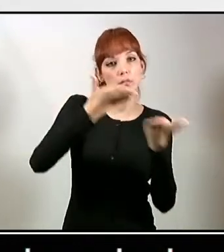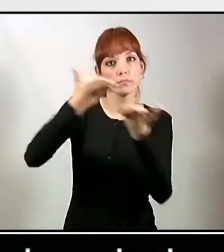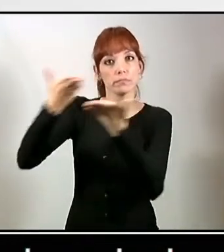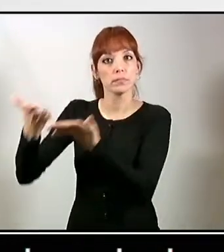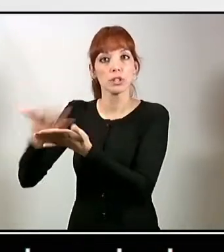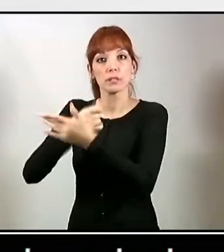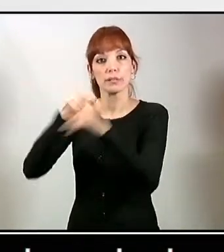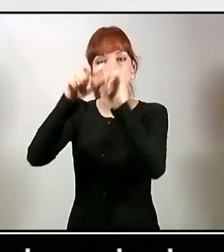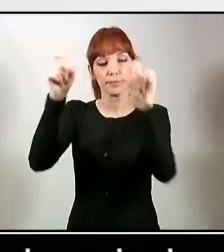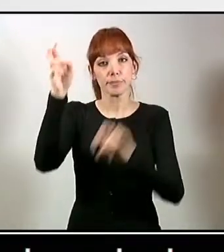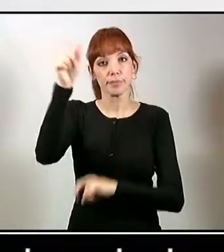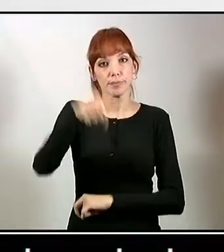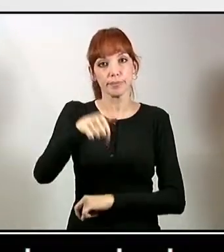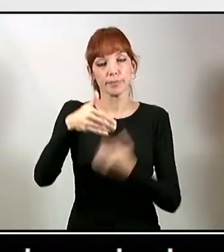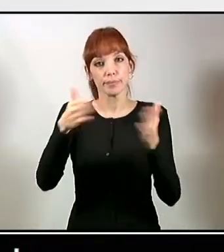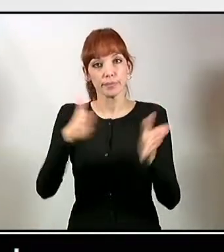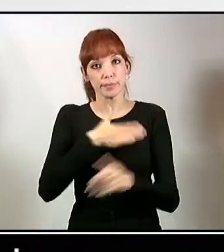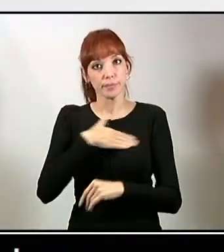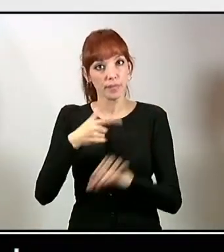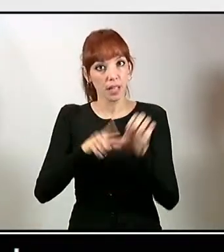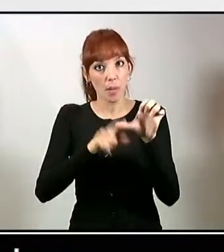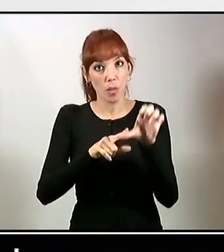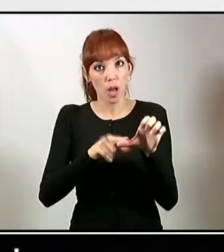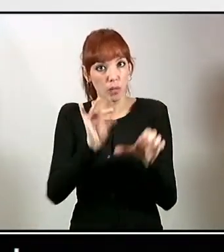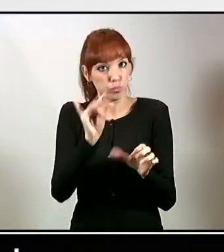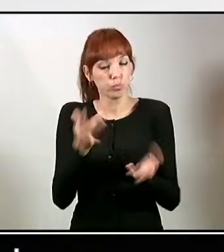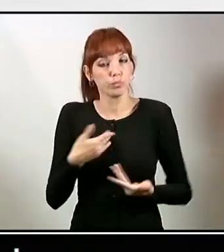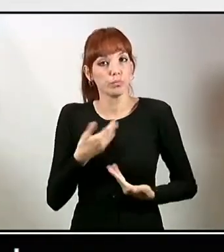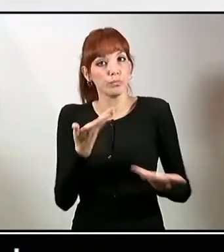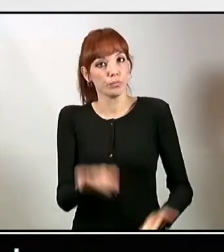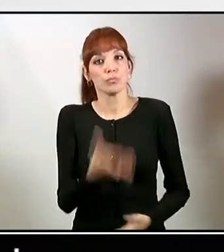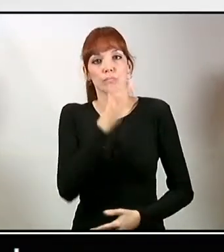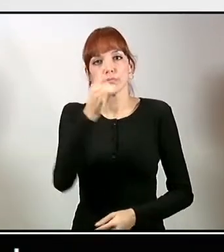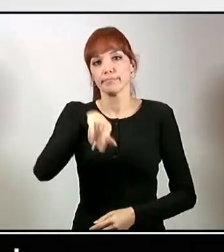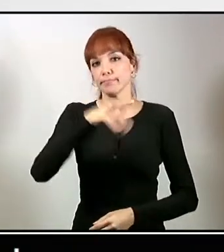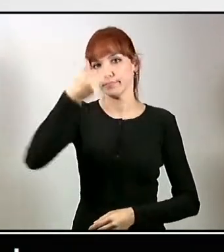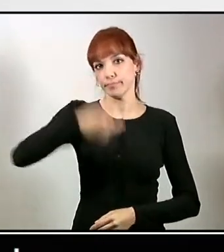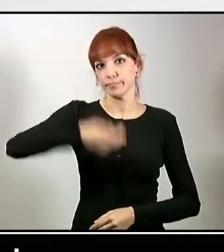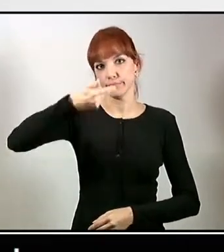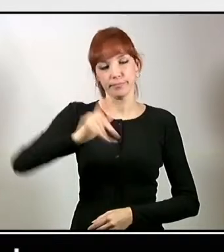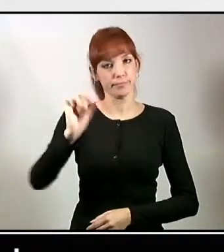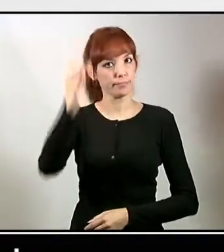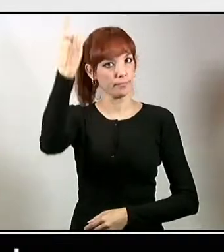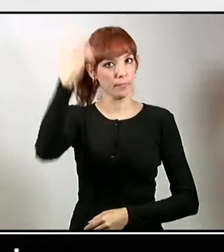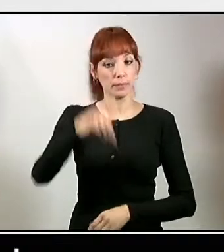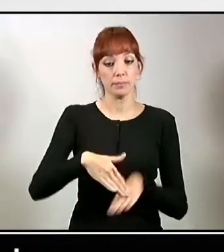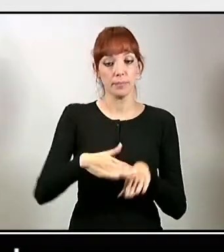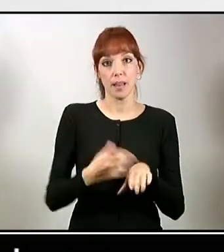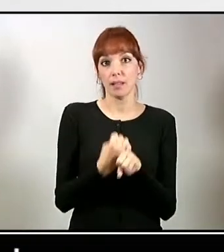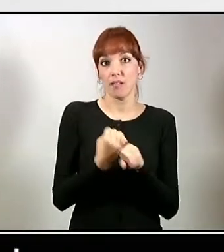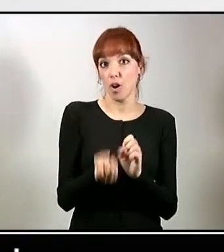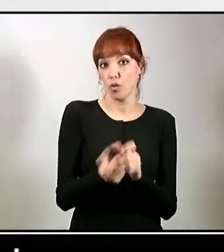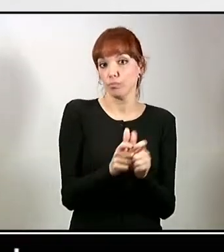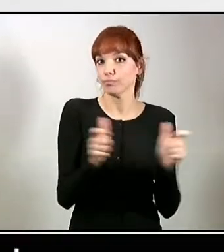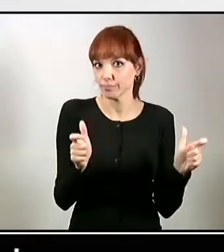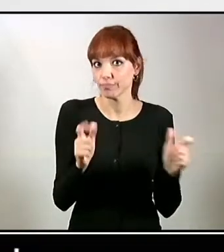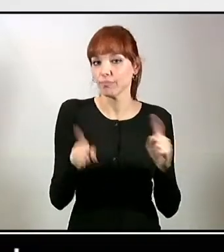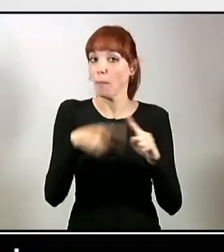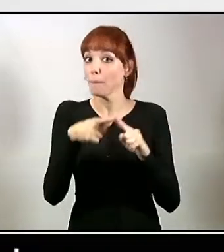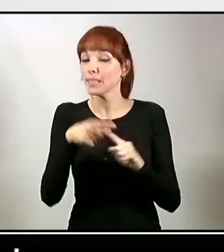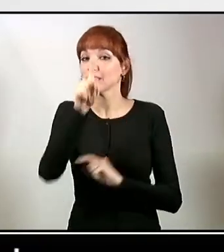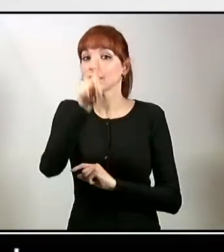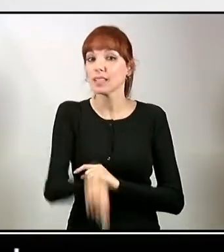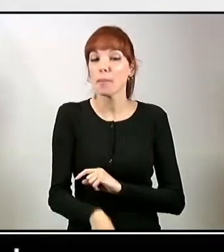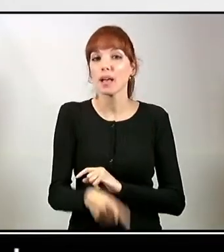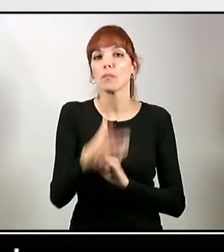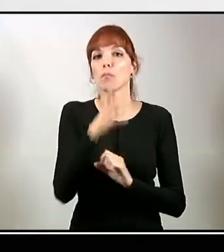venir a Extremadura a instalarse en esta región, porque para nosotros es fundamental, para la creación de empleo y sobre todo para la creación